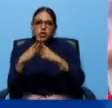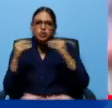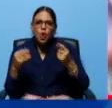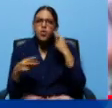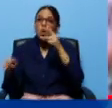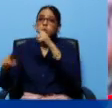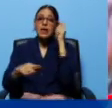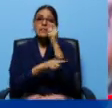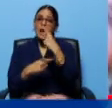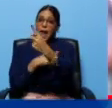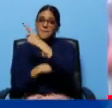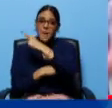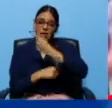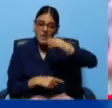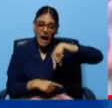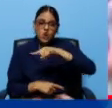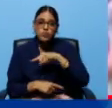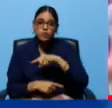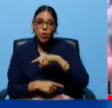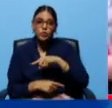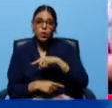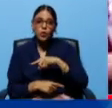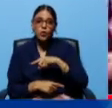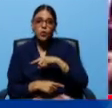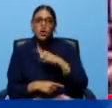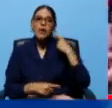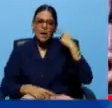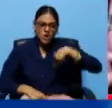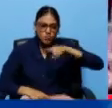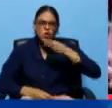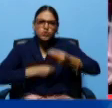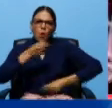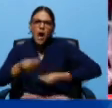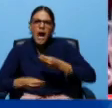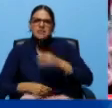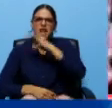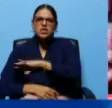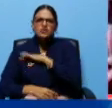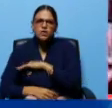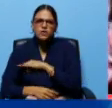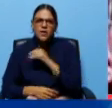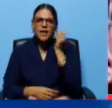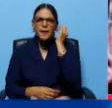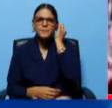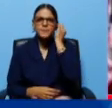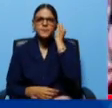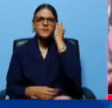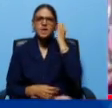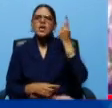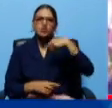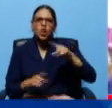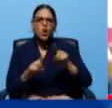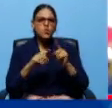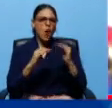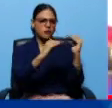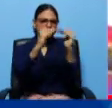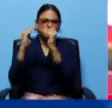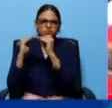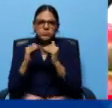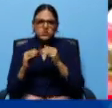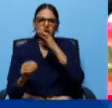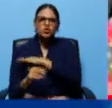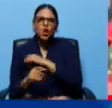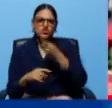aquello que usted nos ha dicho, pues, nos ha instruido para hacer una sociedad coherente, una